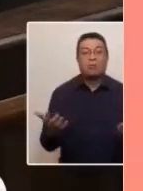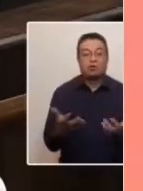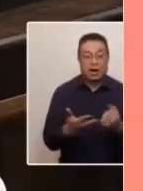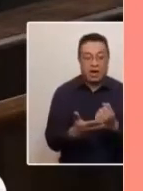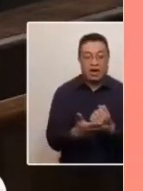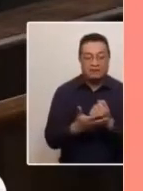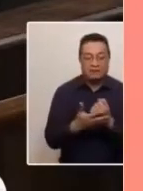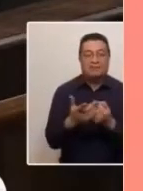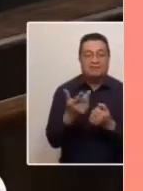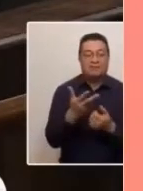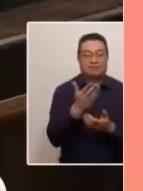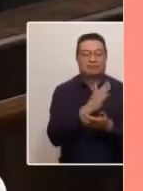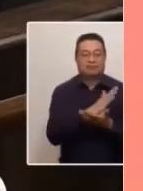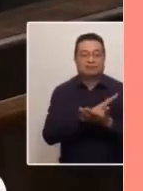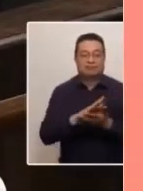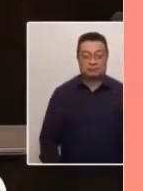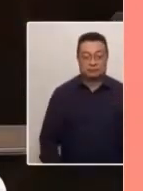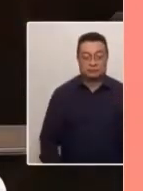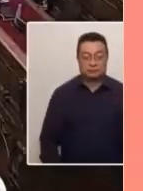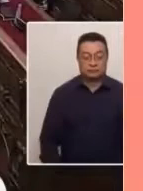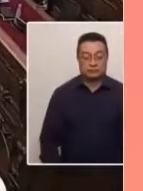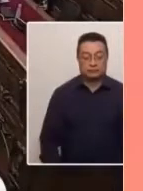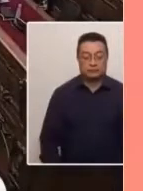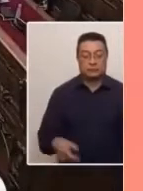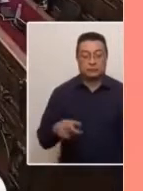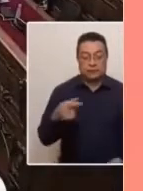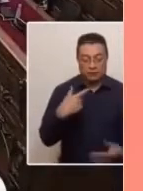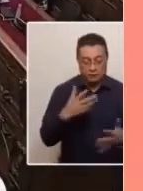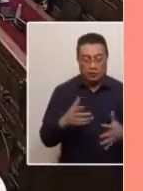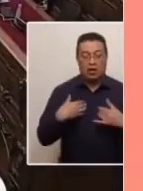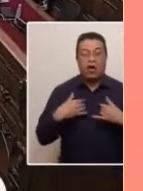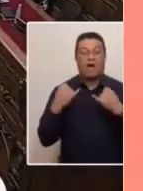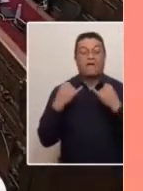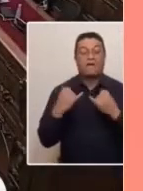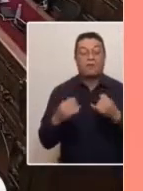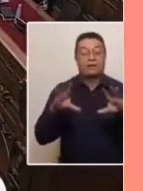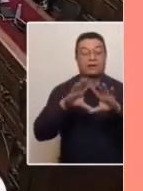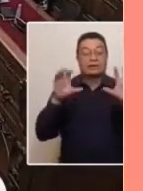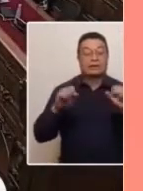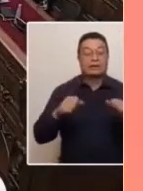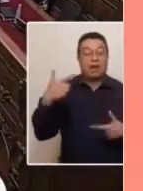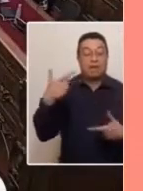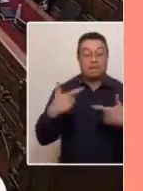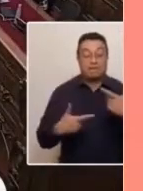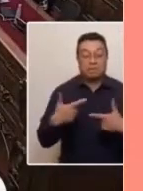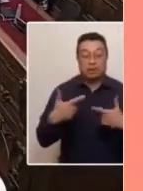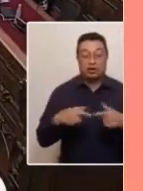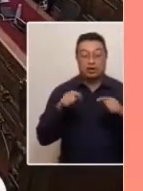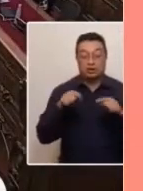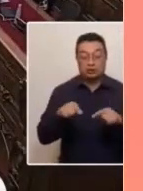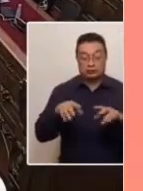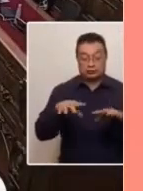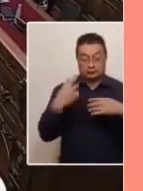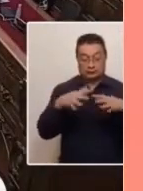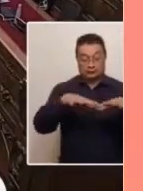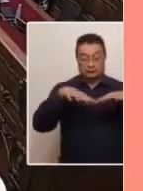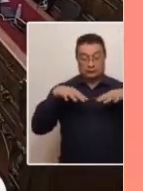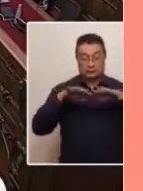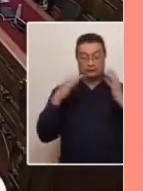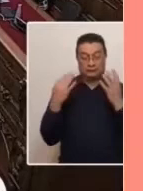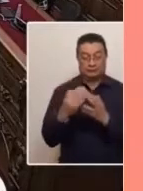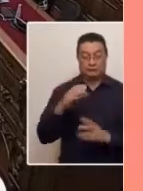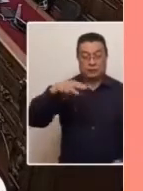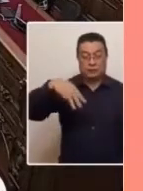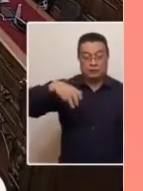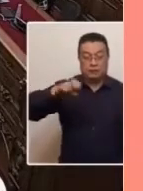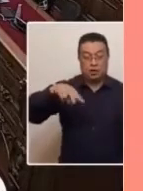indígena está limitado a una sola cosa, para decirlo de alguna forma. Ya. Lo vamos a explicar en los siguientes términos.